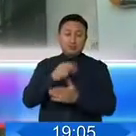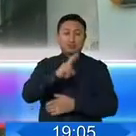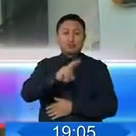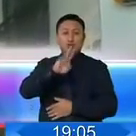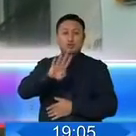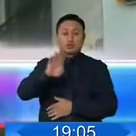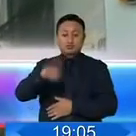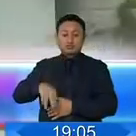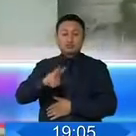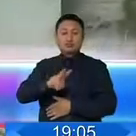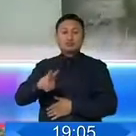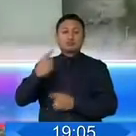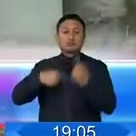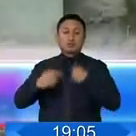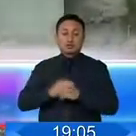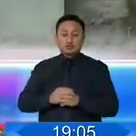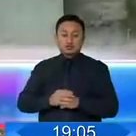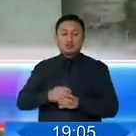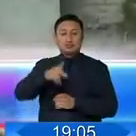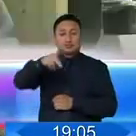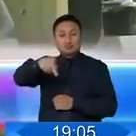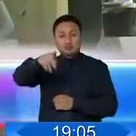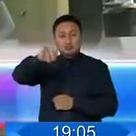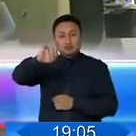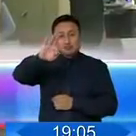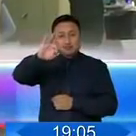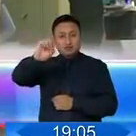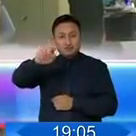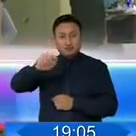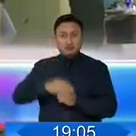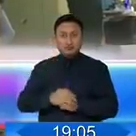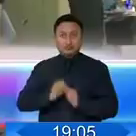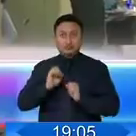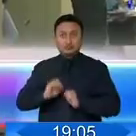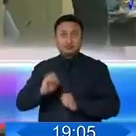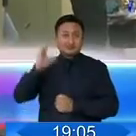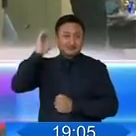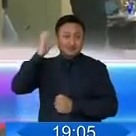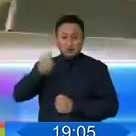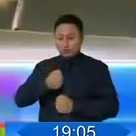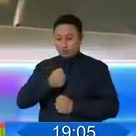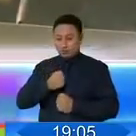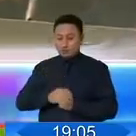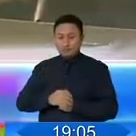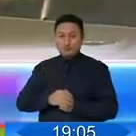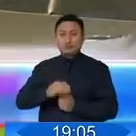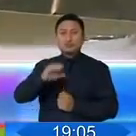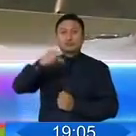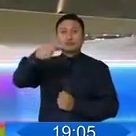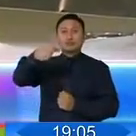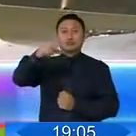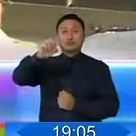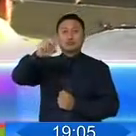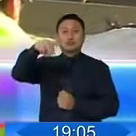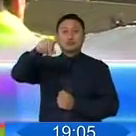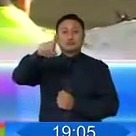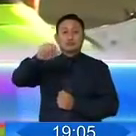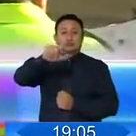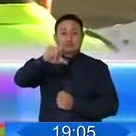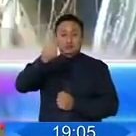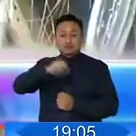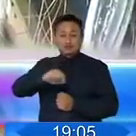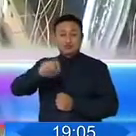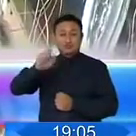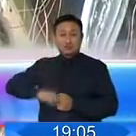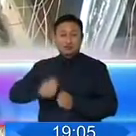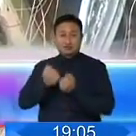fallecidos y 22 heridos en la vía Pifo-Papayacta. Durante una entrevista radial, Marta Isabel González, de nacionalidad colombiana, sobreviviente